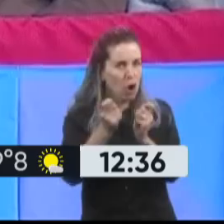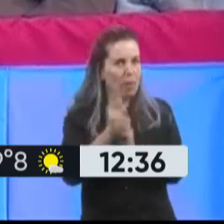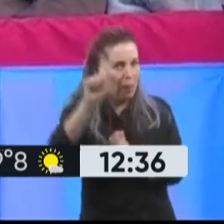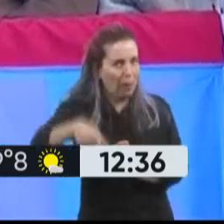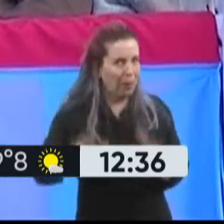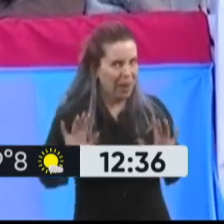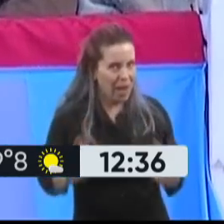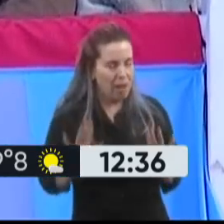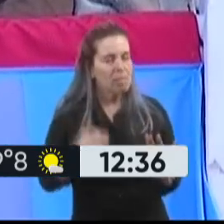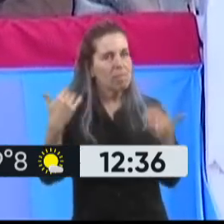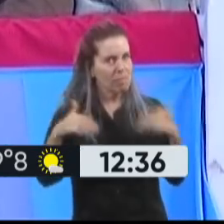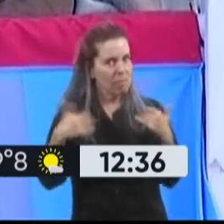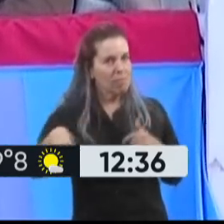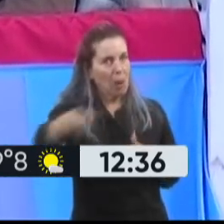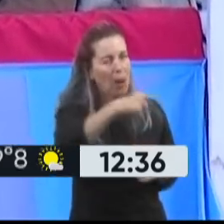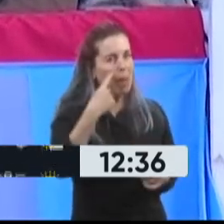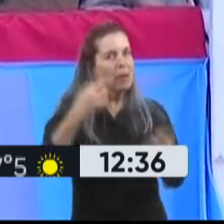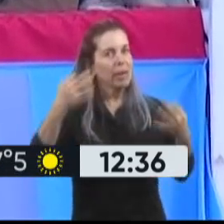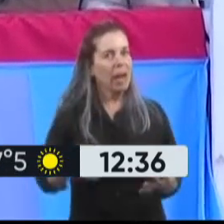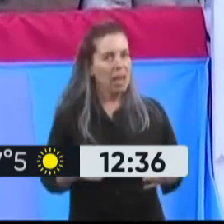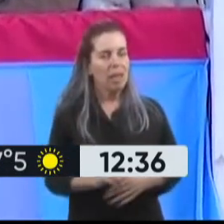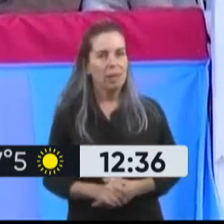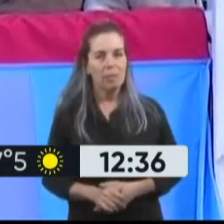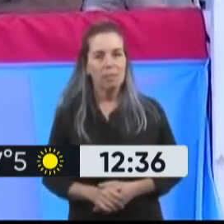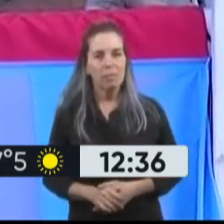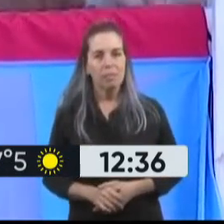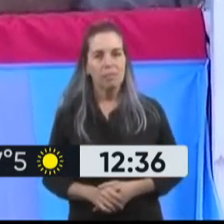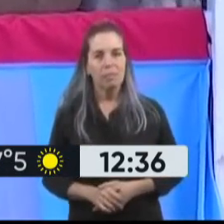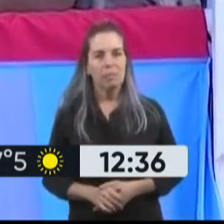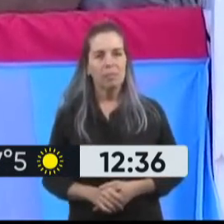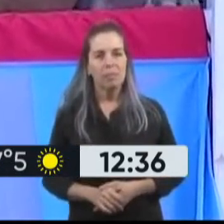y pronto las van a ver hechas realidad.